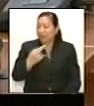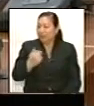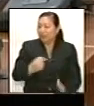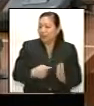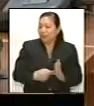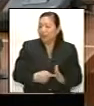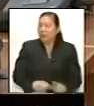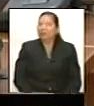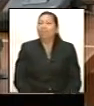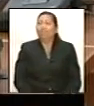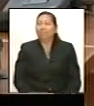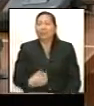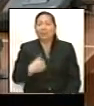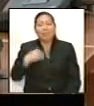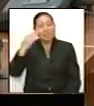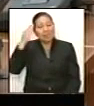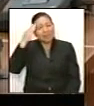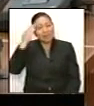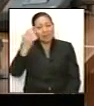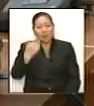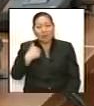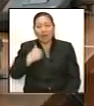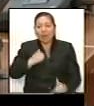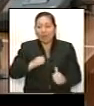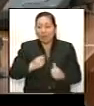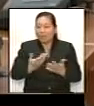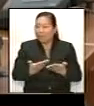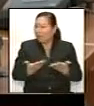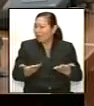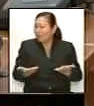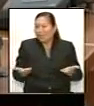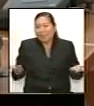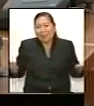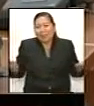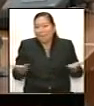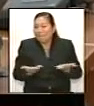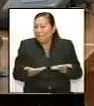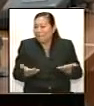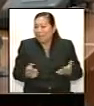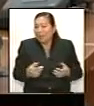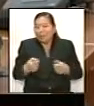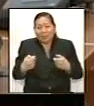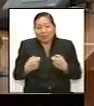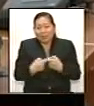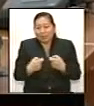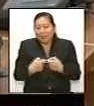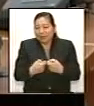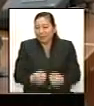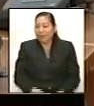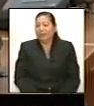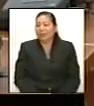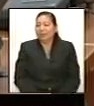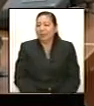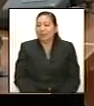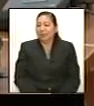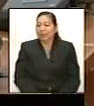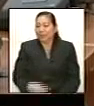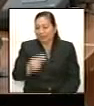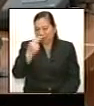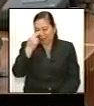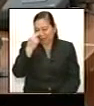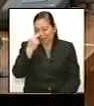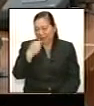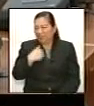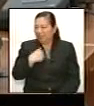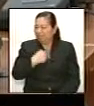expuesta, y yo por lo que sé, por lo que soy activista, sé que esas cosas pasan, pero pasan a tus redes sociales. Me parecía muy muy extraño y